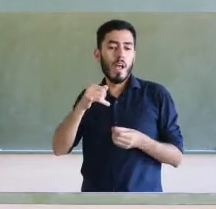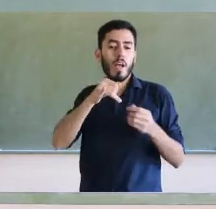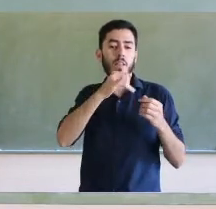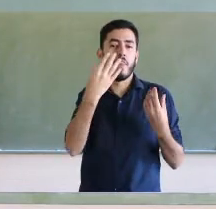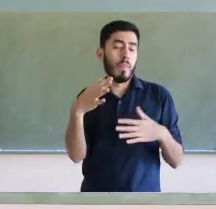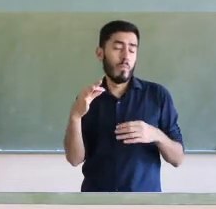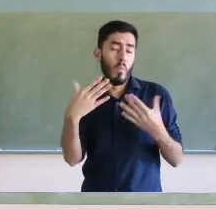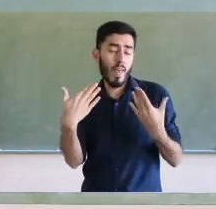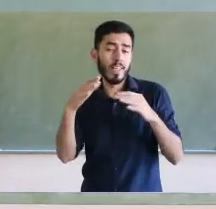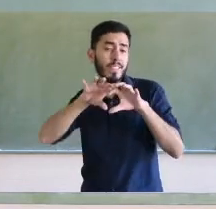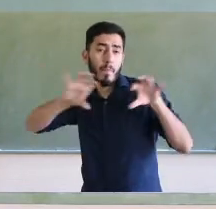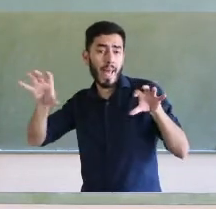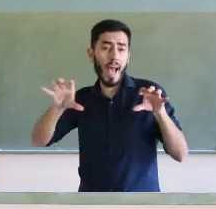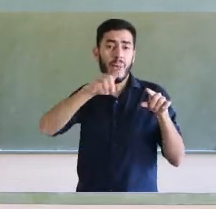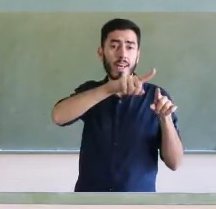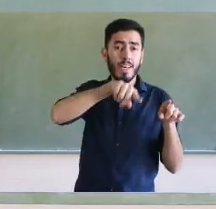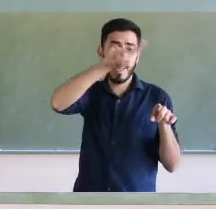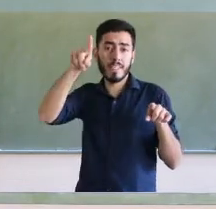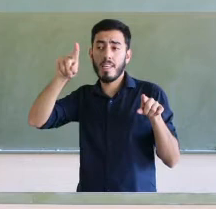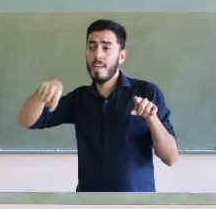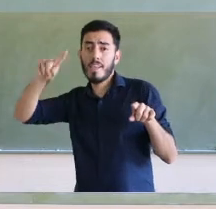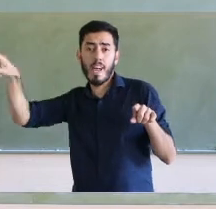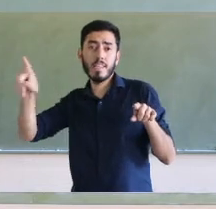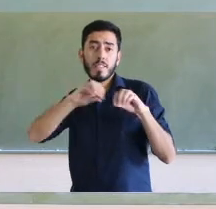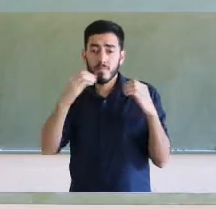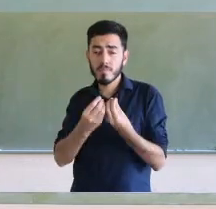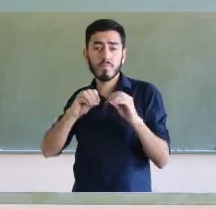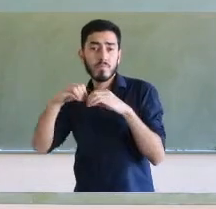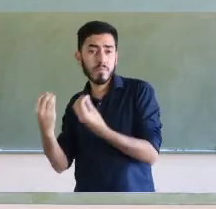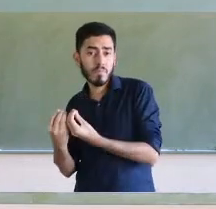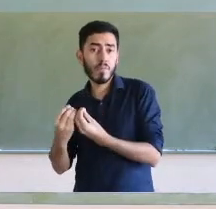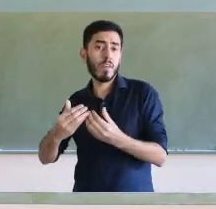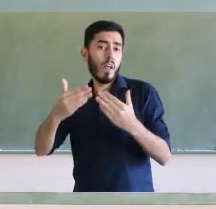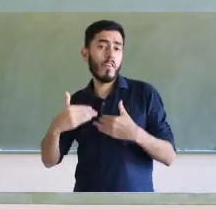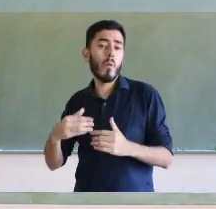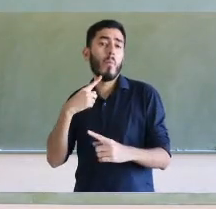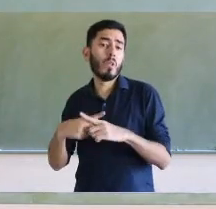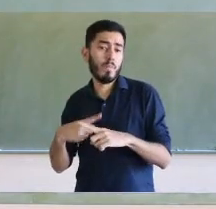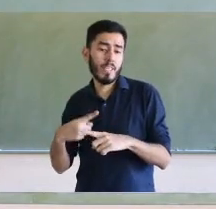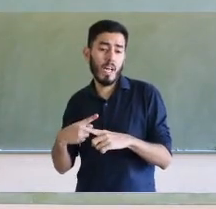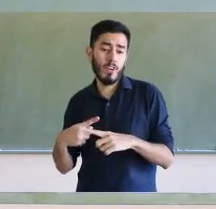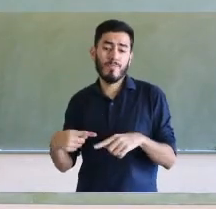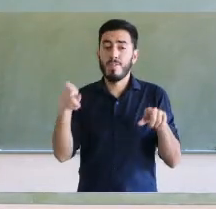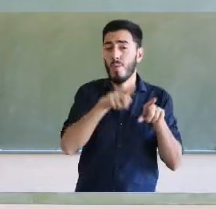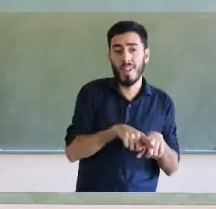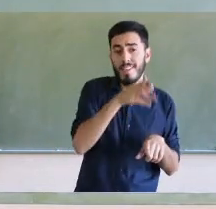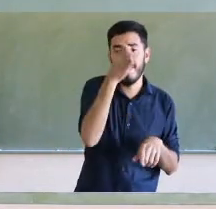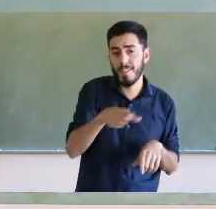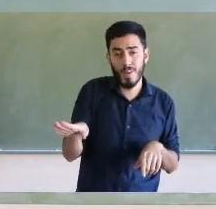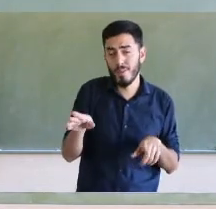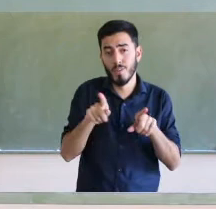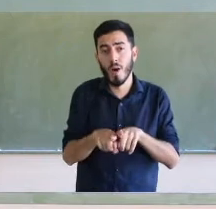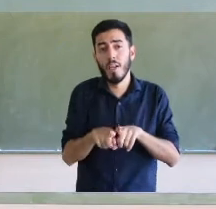raíces y obtener los resultados por separado para luego multiplicarlos. Lo mismo sucede en la división. Divido,